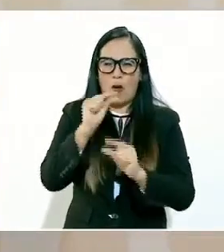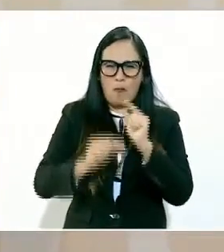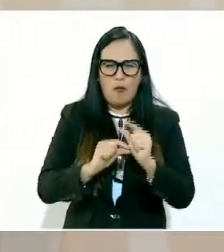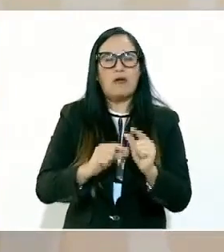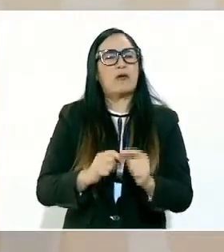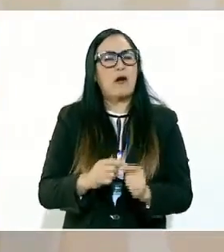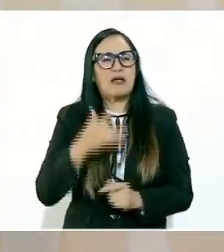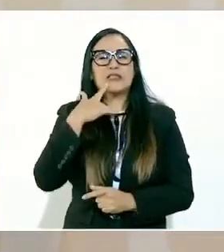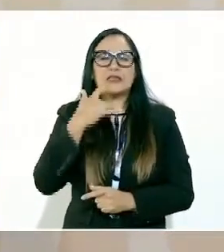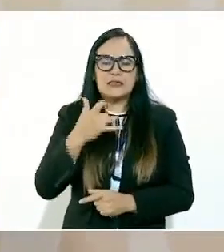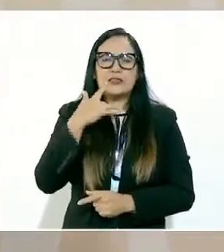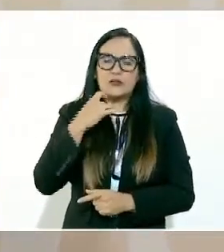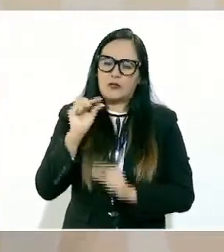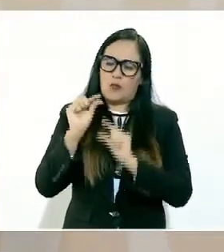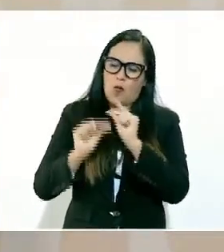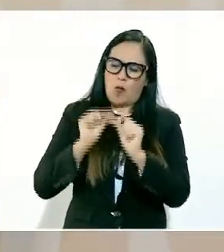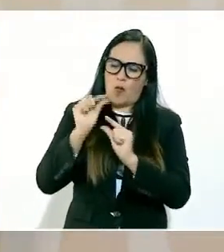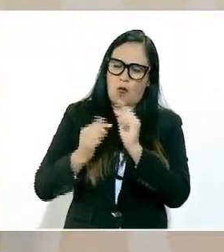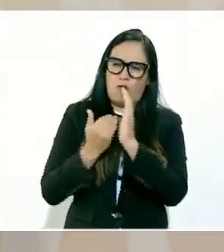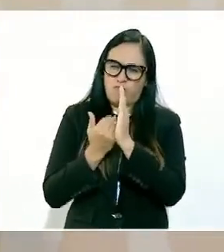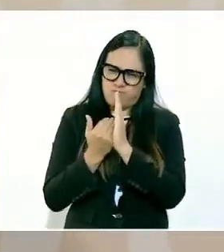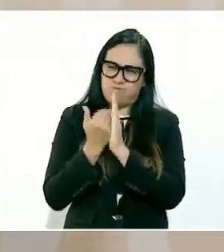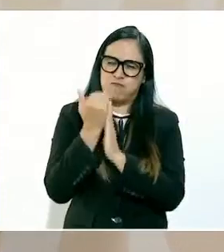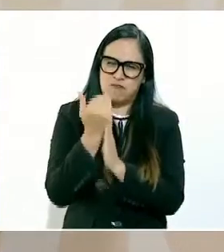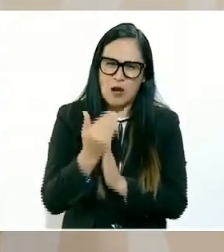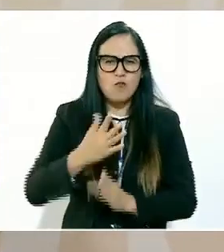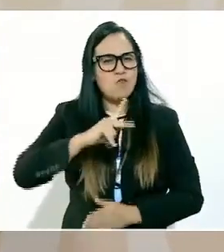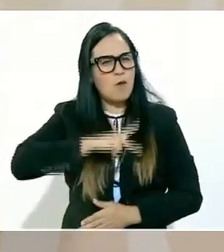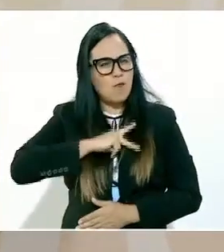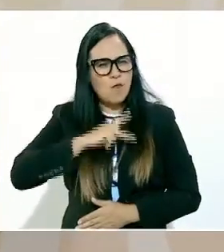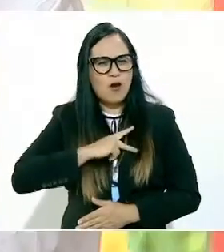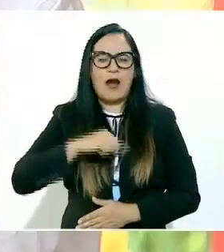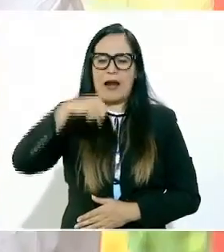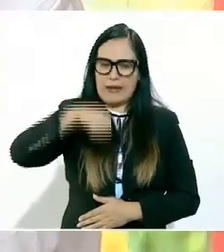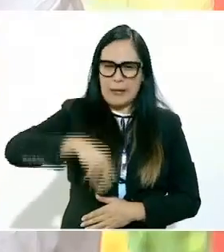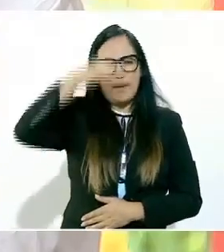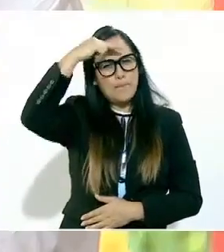fórmula muy nuestra, muy mexicana.